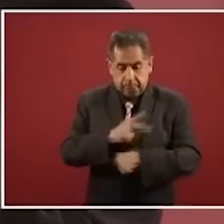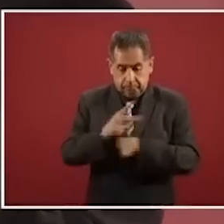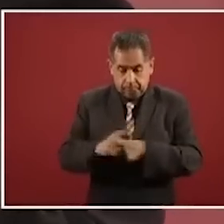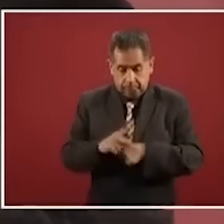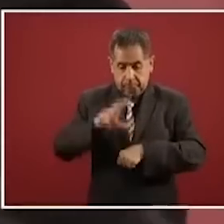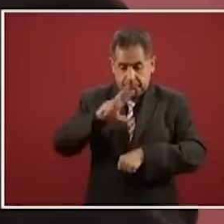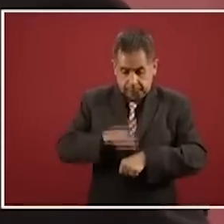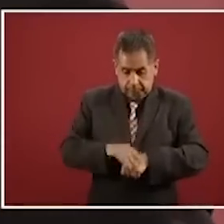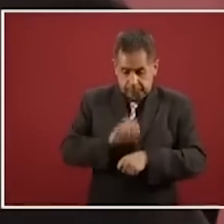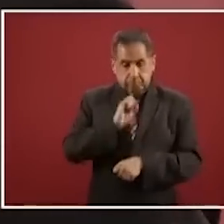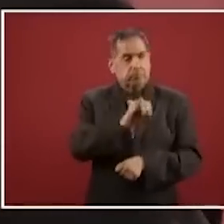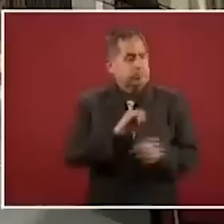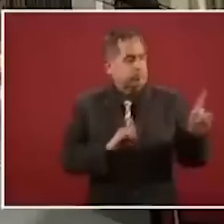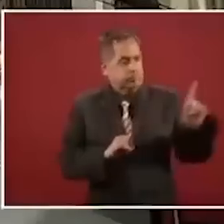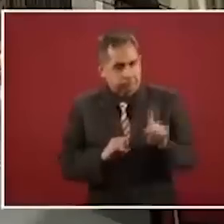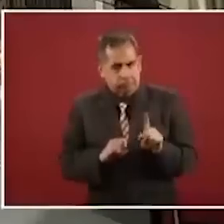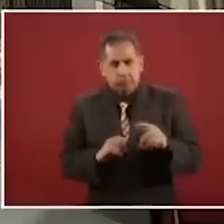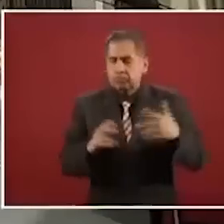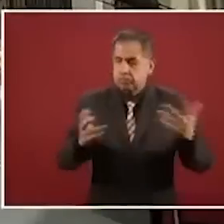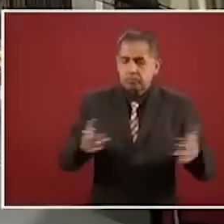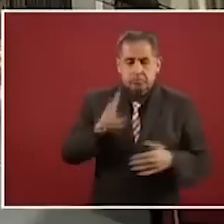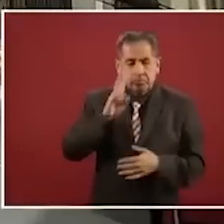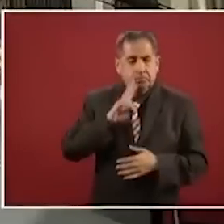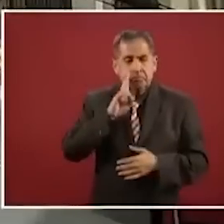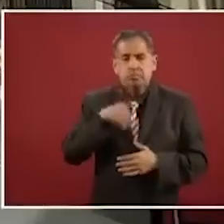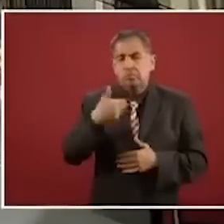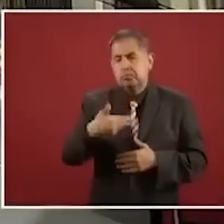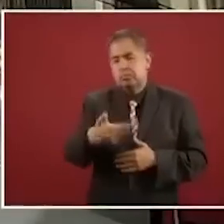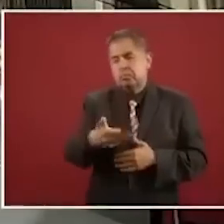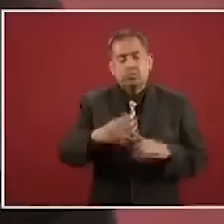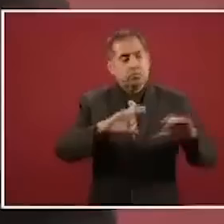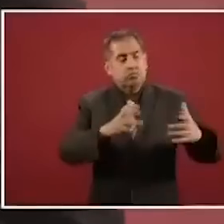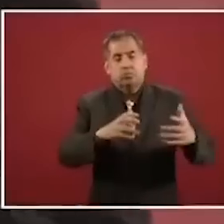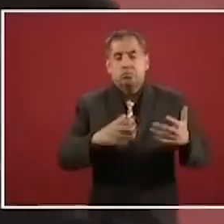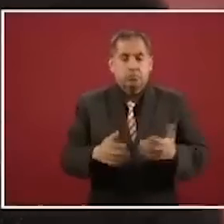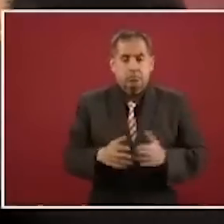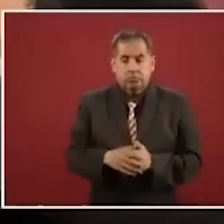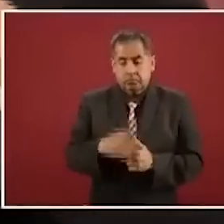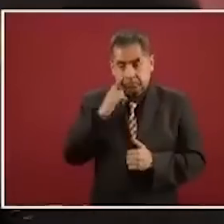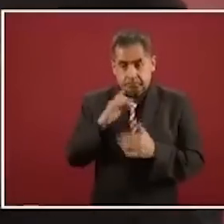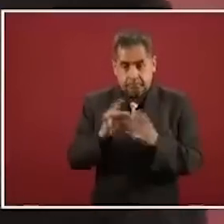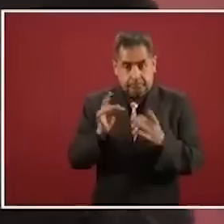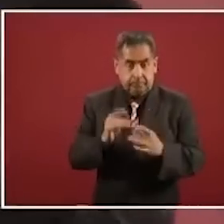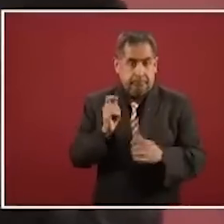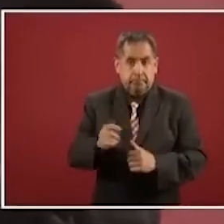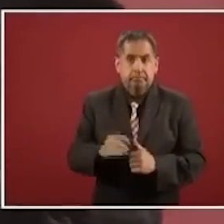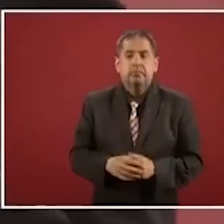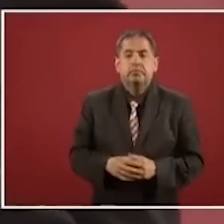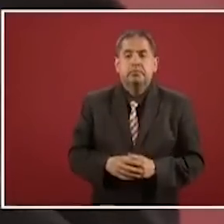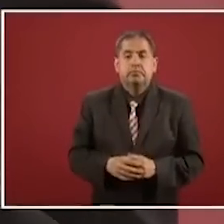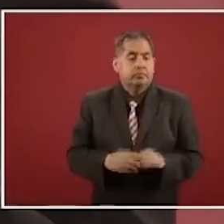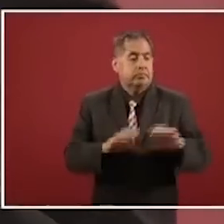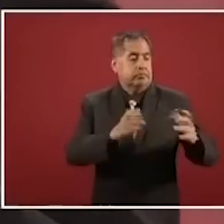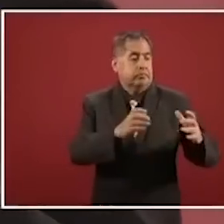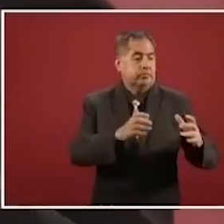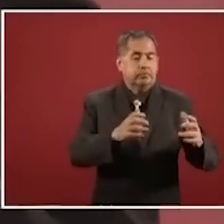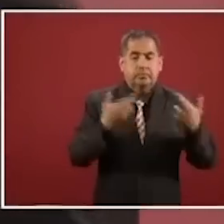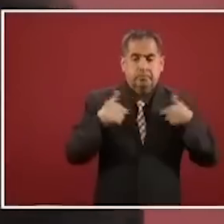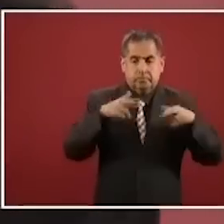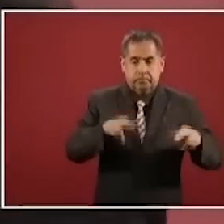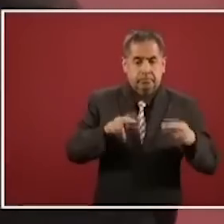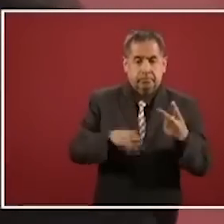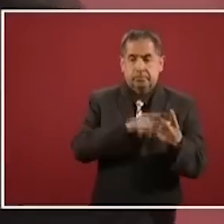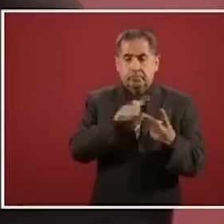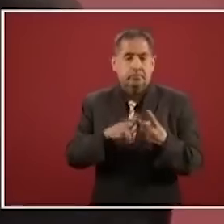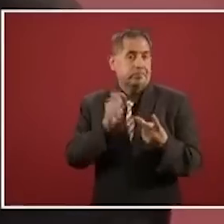punto central. Vamos a ver qué ocurre en el Congreso, porque además, fíjense, es Cámara de Representantes, luego sigue el